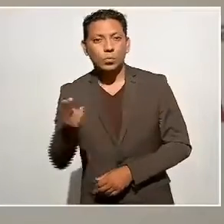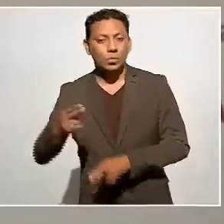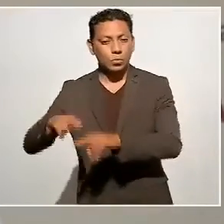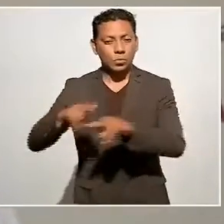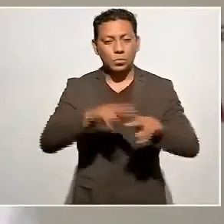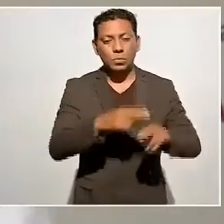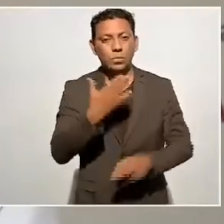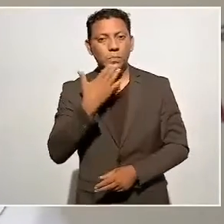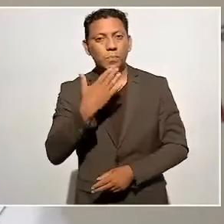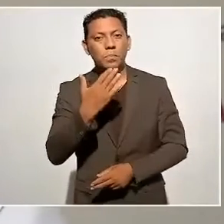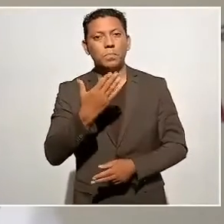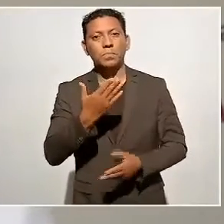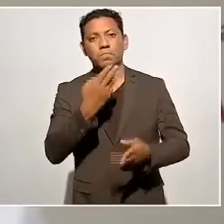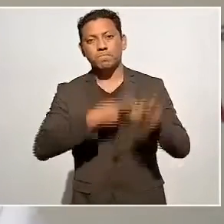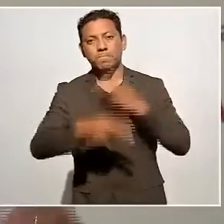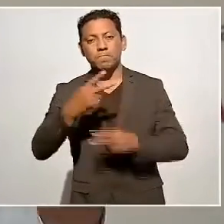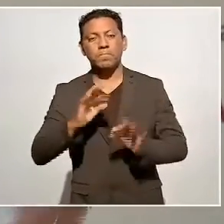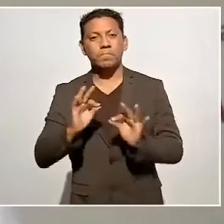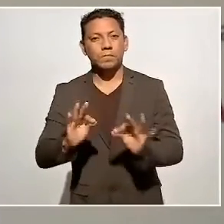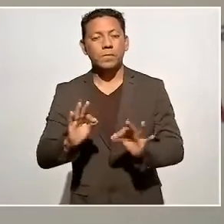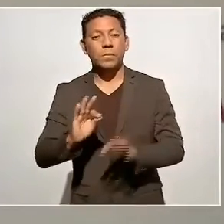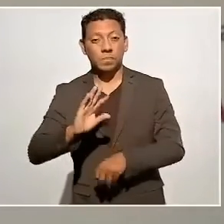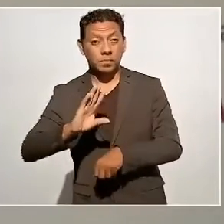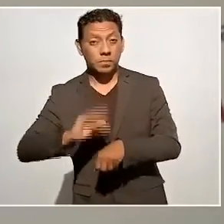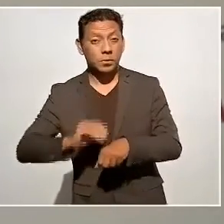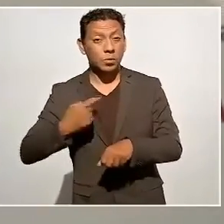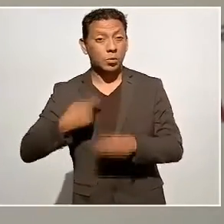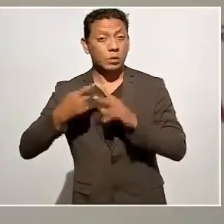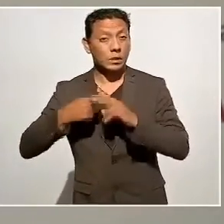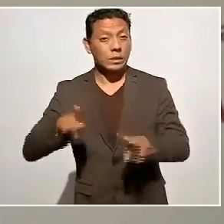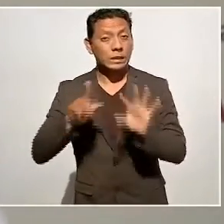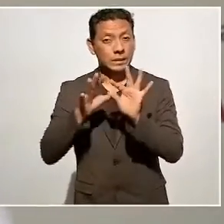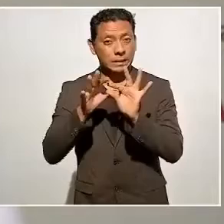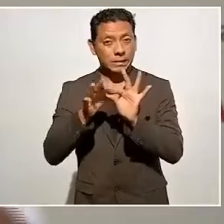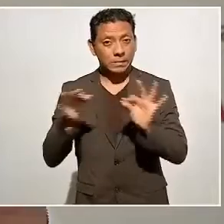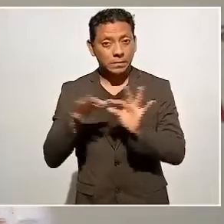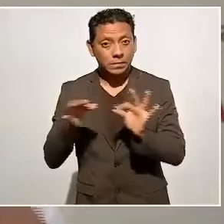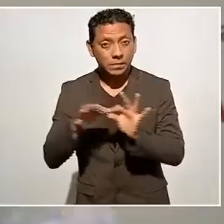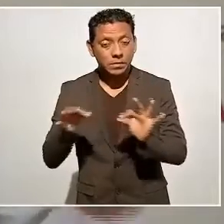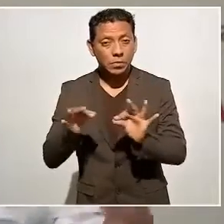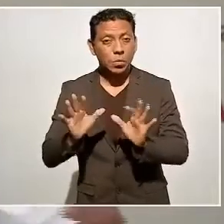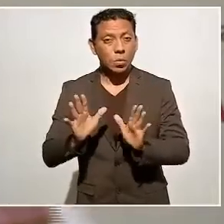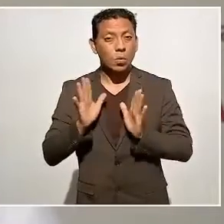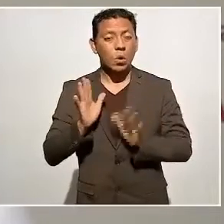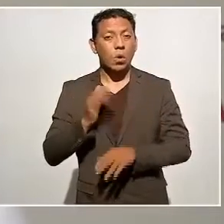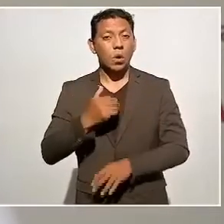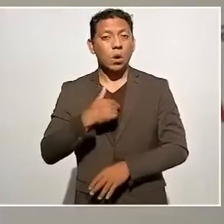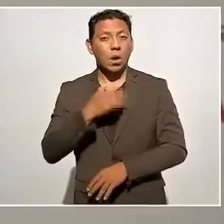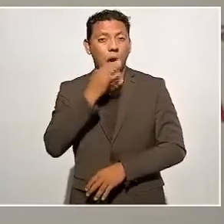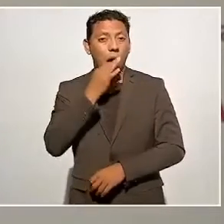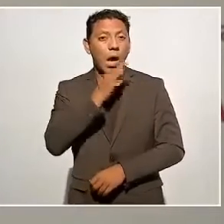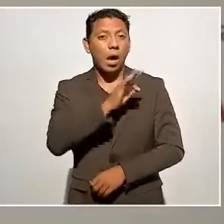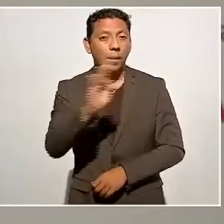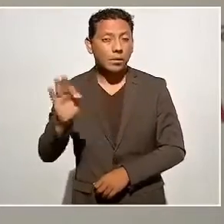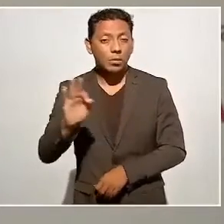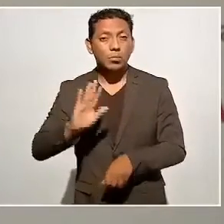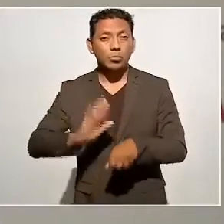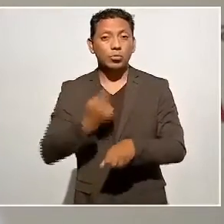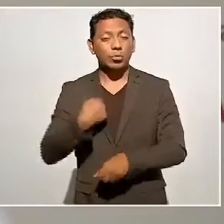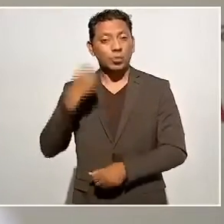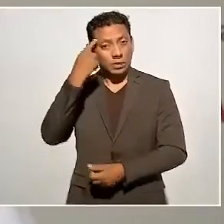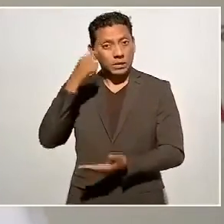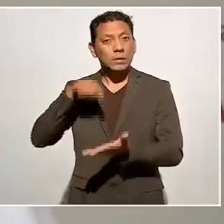Presidium, bienvenidos. Permítanme iniciar con una impresión personal, pero que yo creo